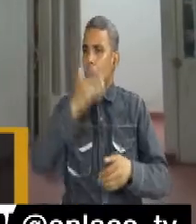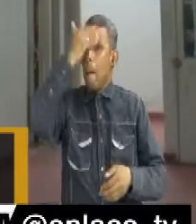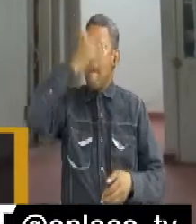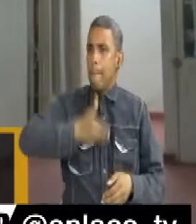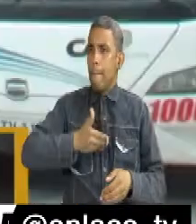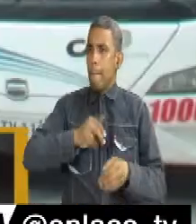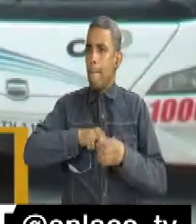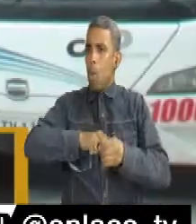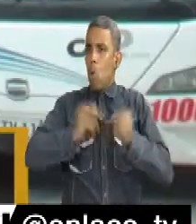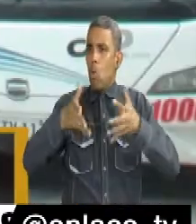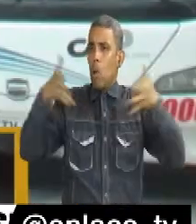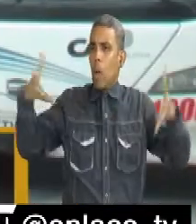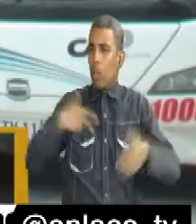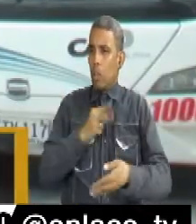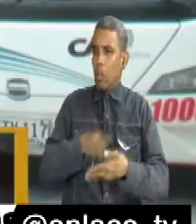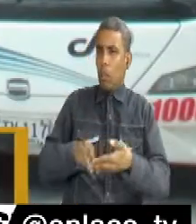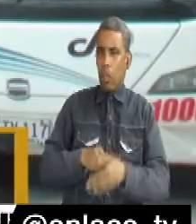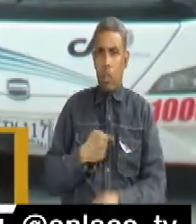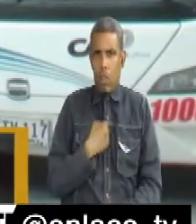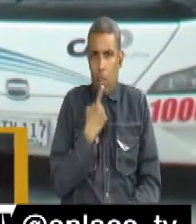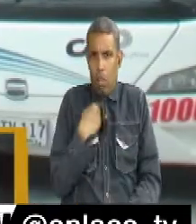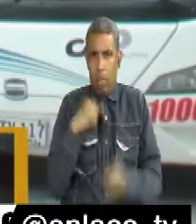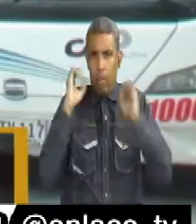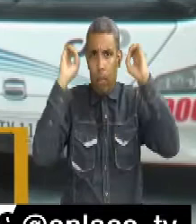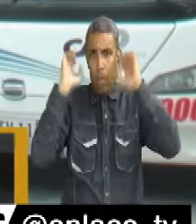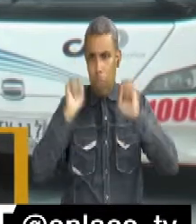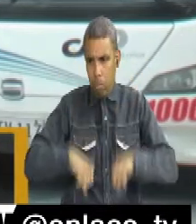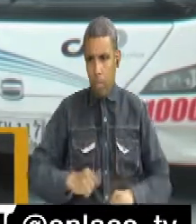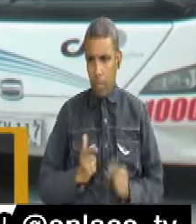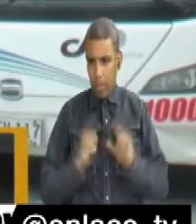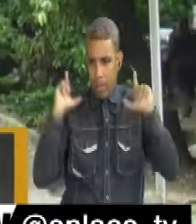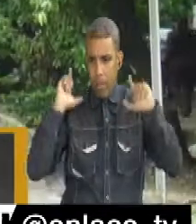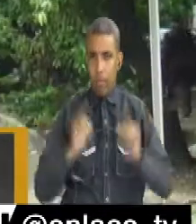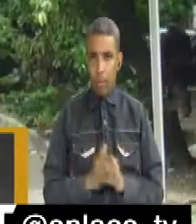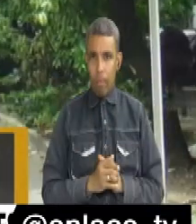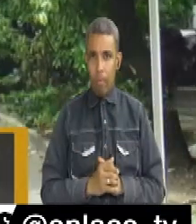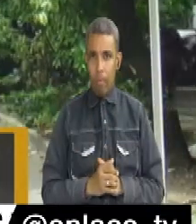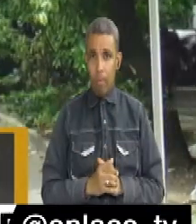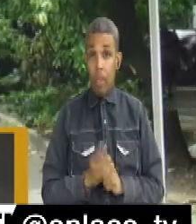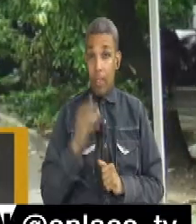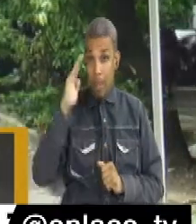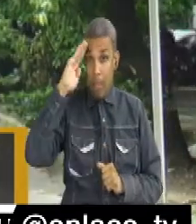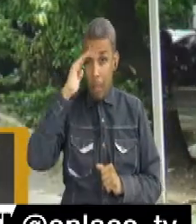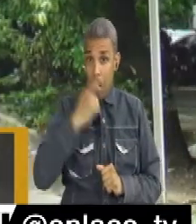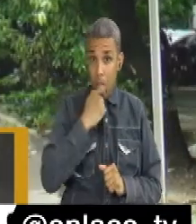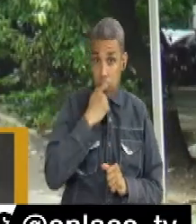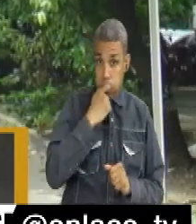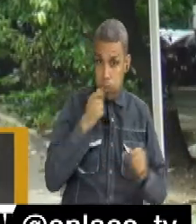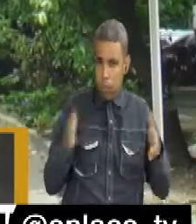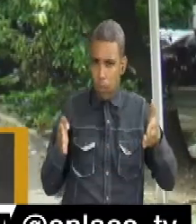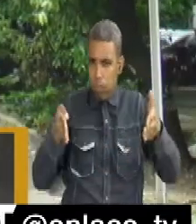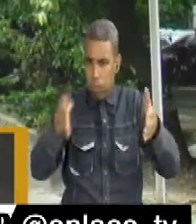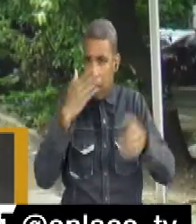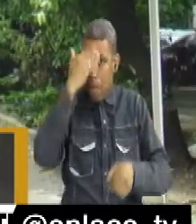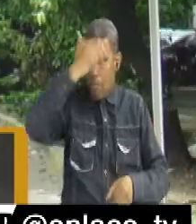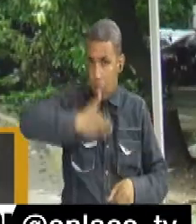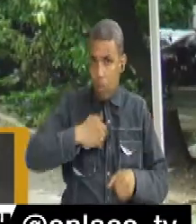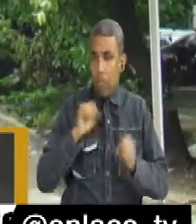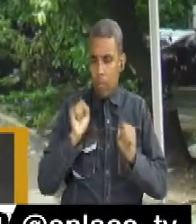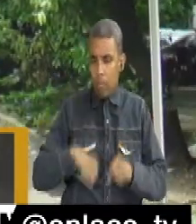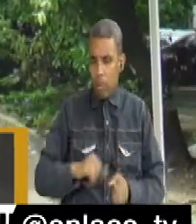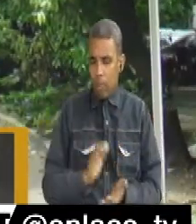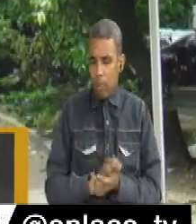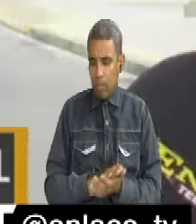podemos transitar. Frente a este incidente, las autoridades de tránsito aseguraron que el transporte por esta vía para estos buses no